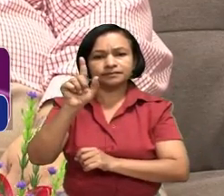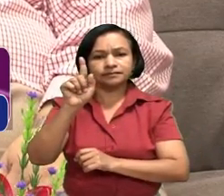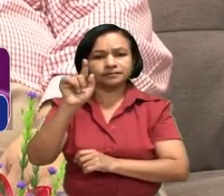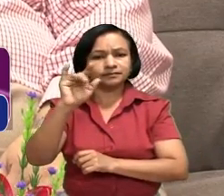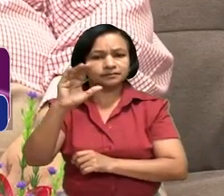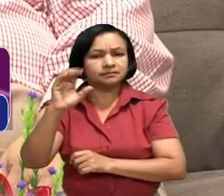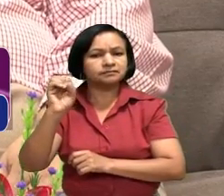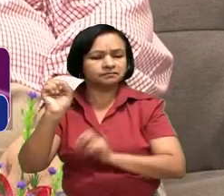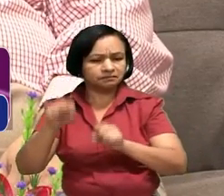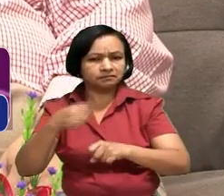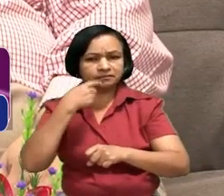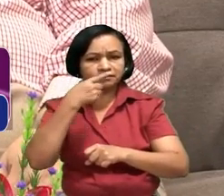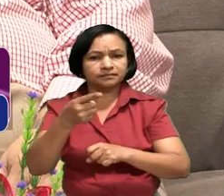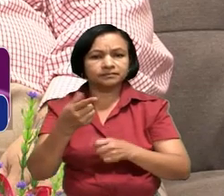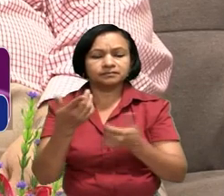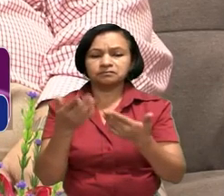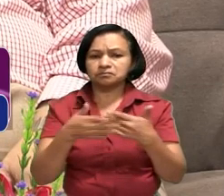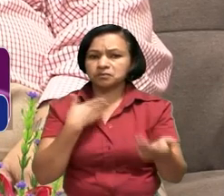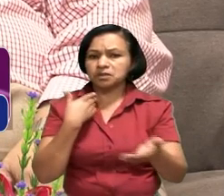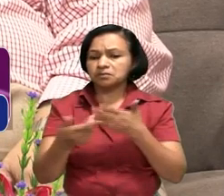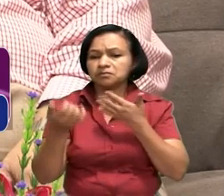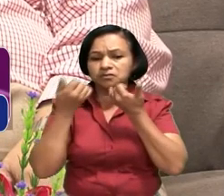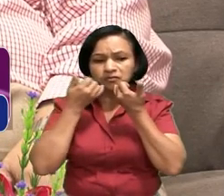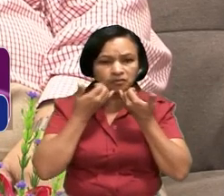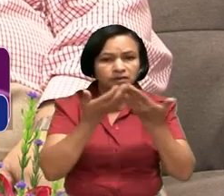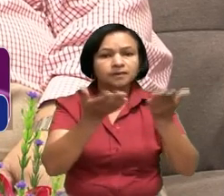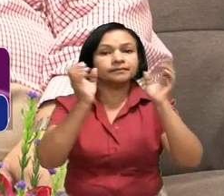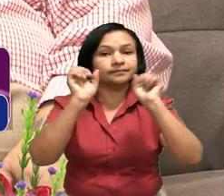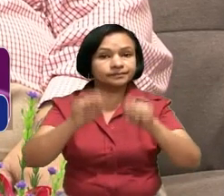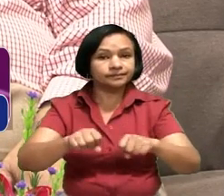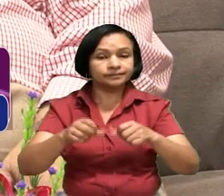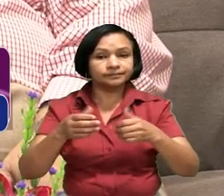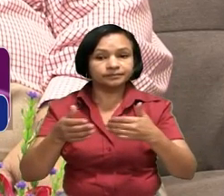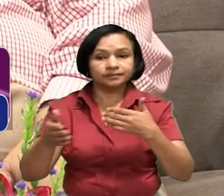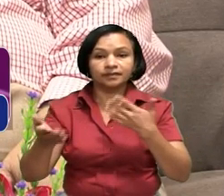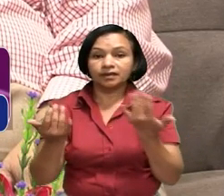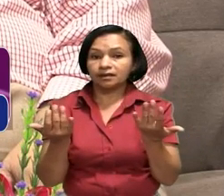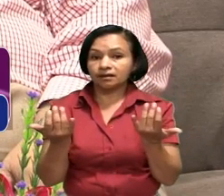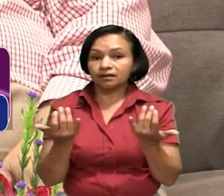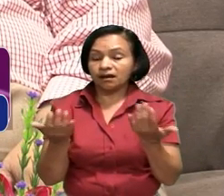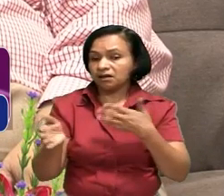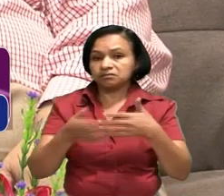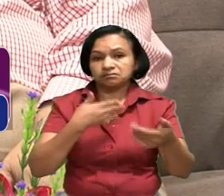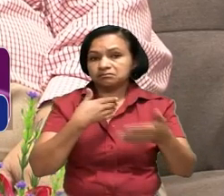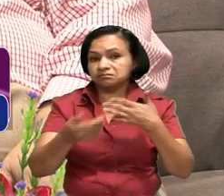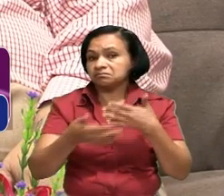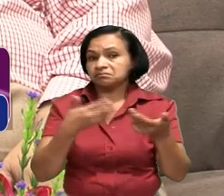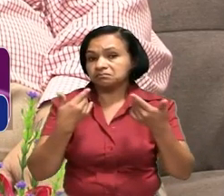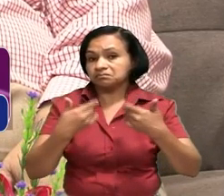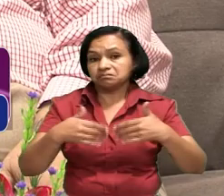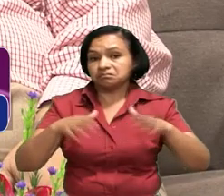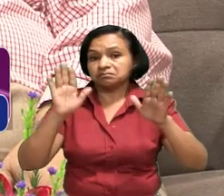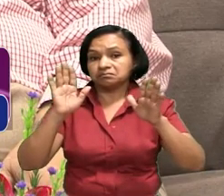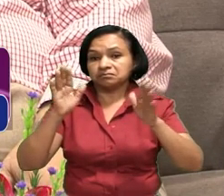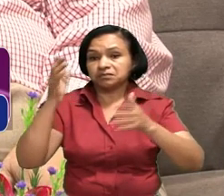información el fin justifica los medios y entonces no importa qué tan